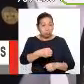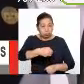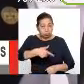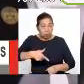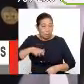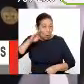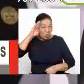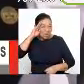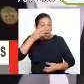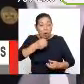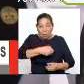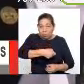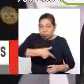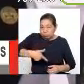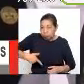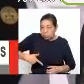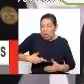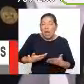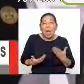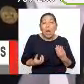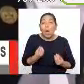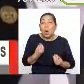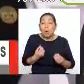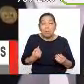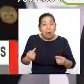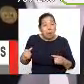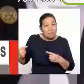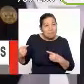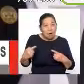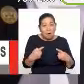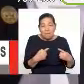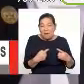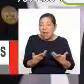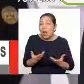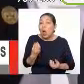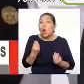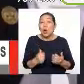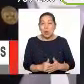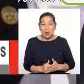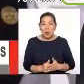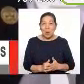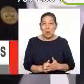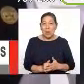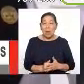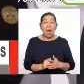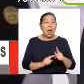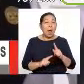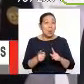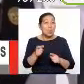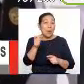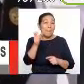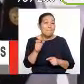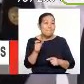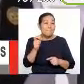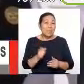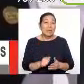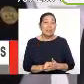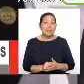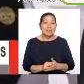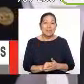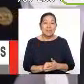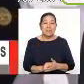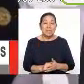viene realizando la policía sobre los enfrentamientos que vienen ocurriendo entre algunas personas